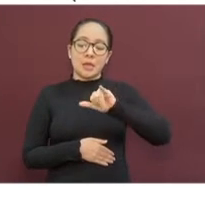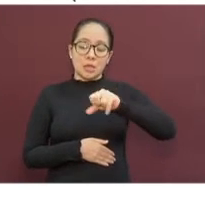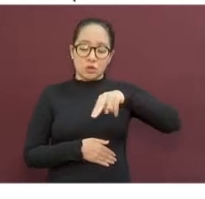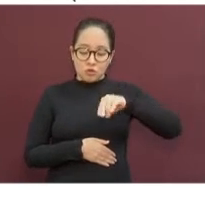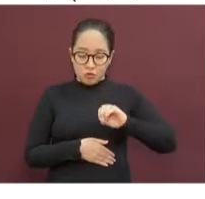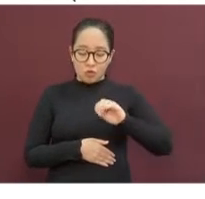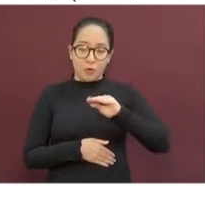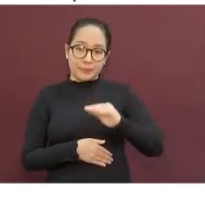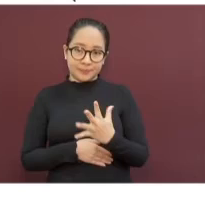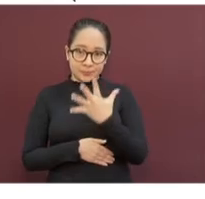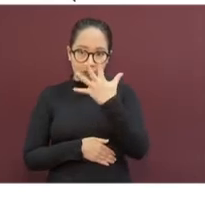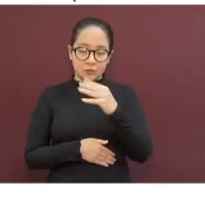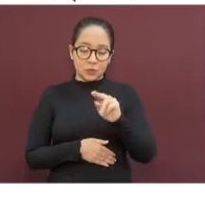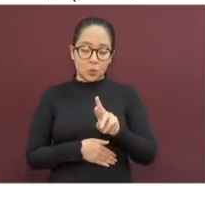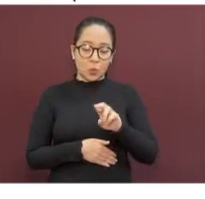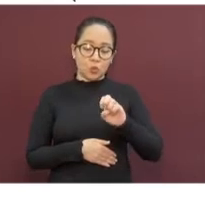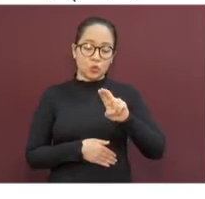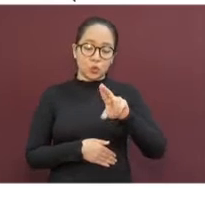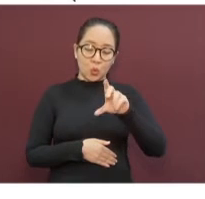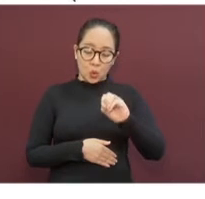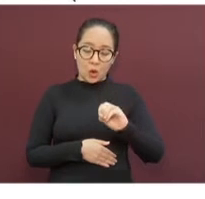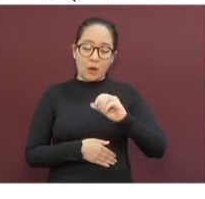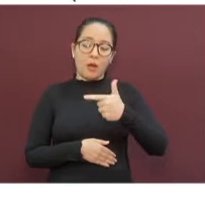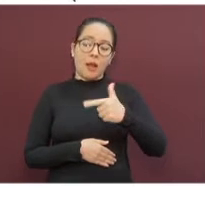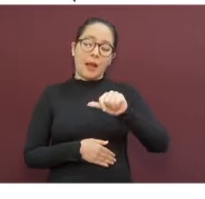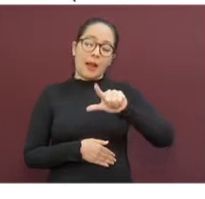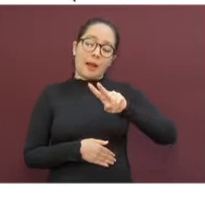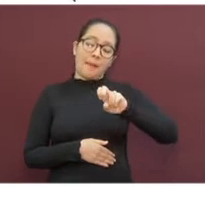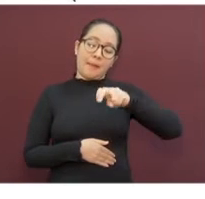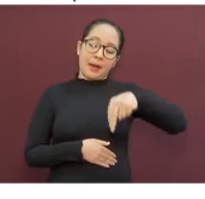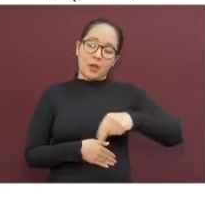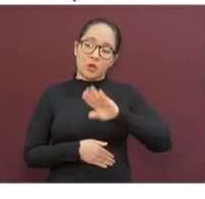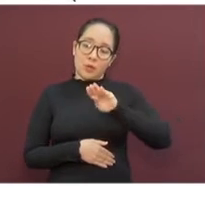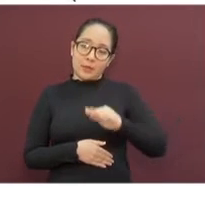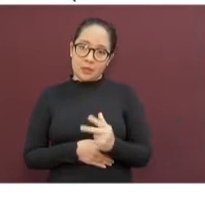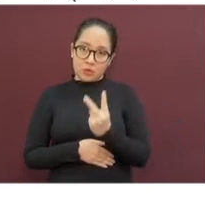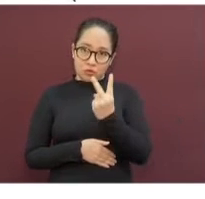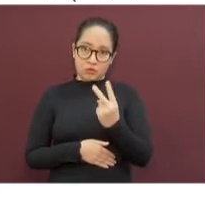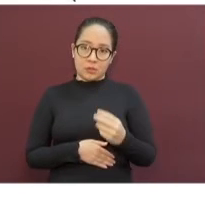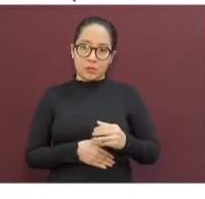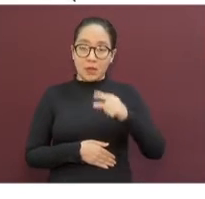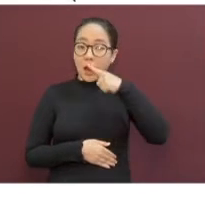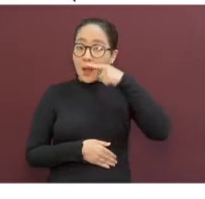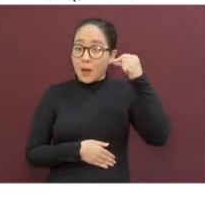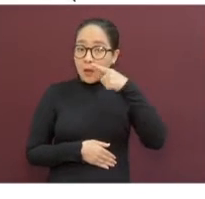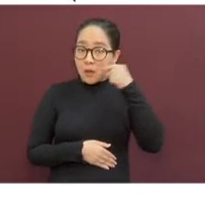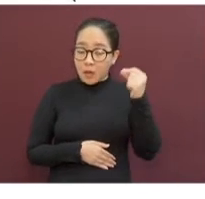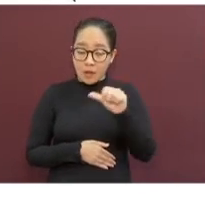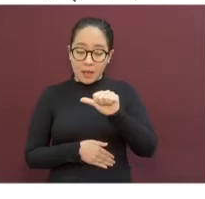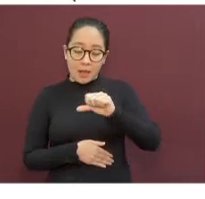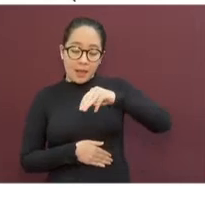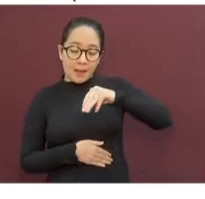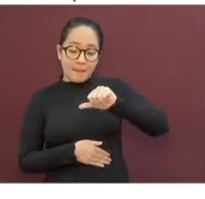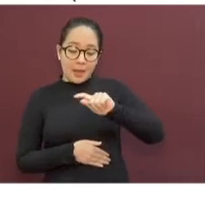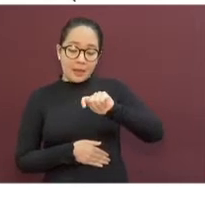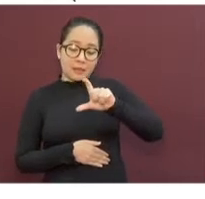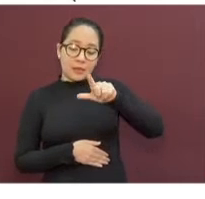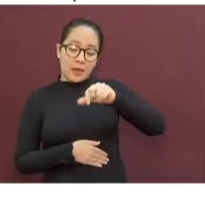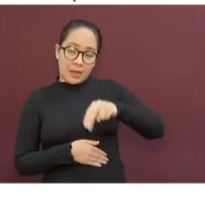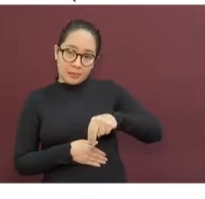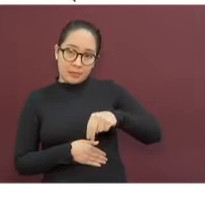95 un solo avant garde úrsulo galván 92 emiliano zapata y amatlán de los reyes